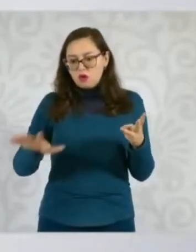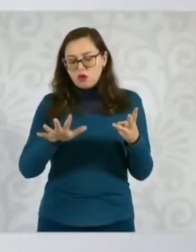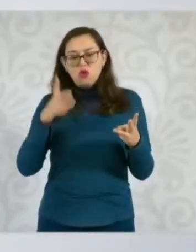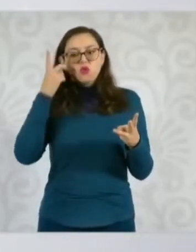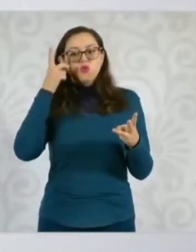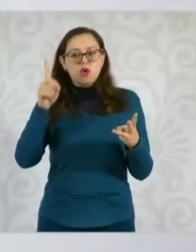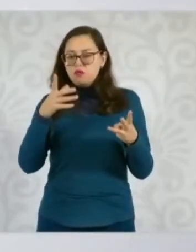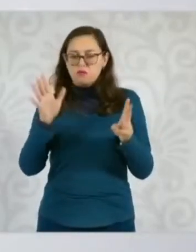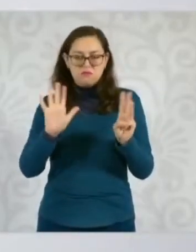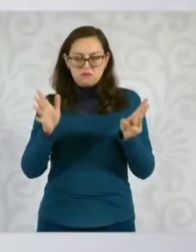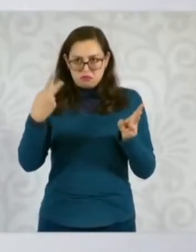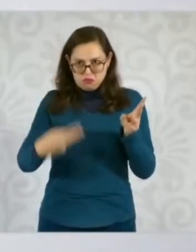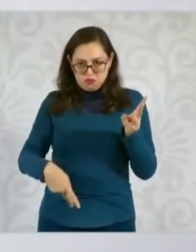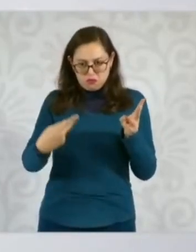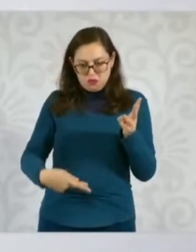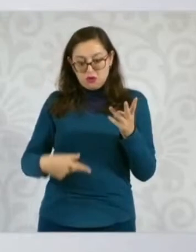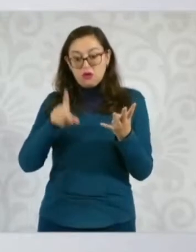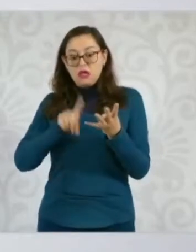privada.